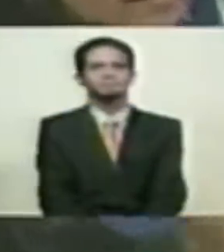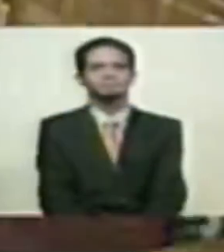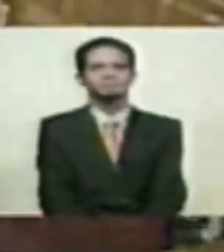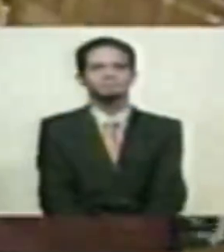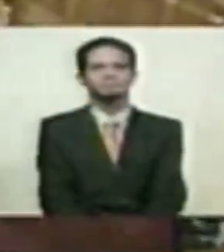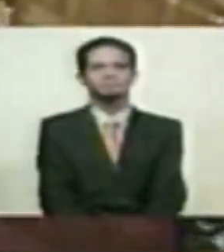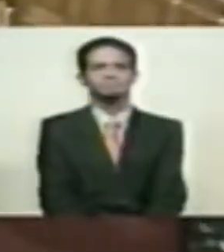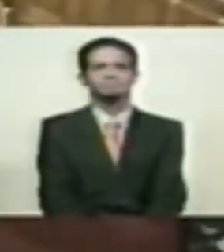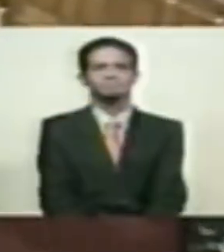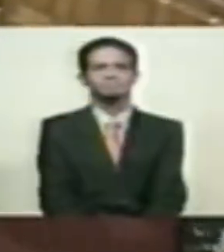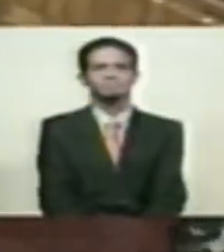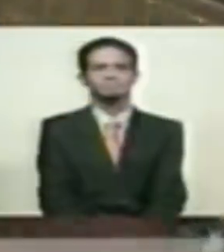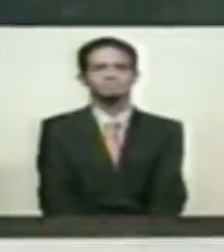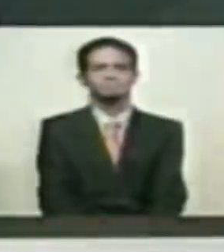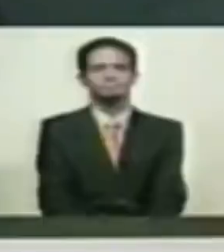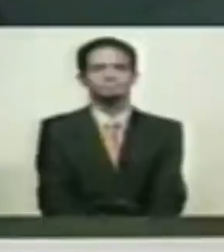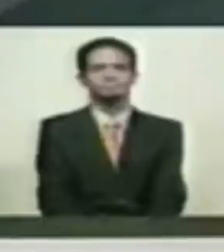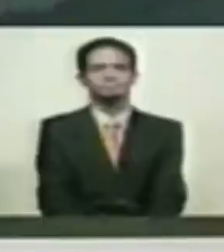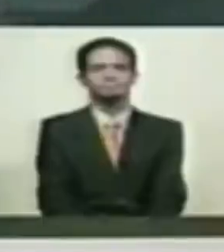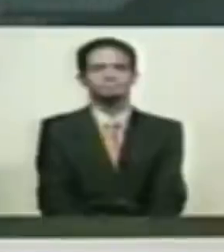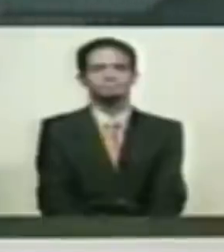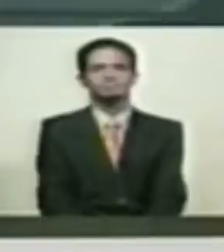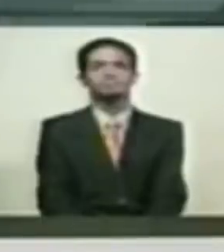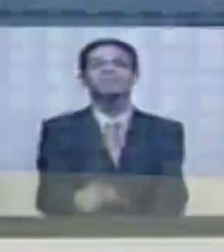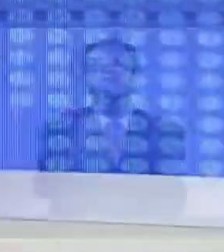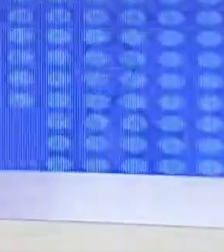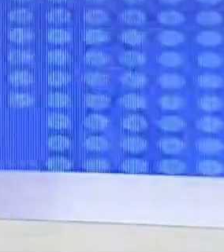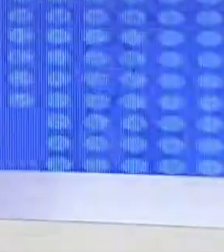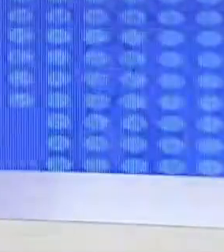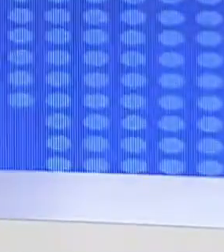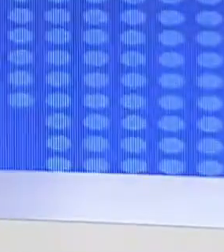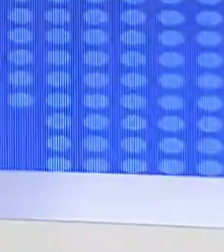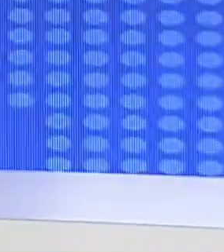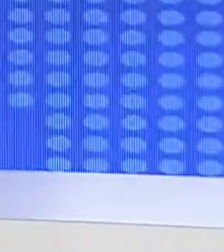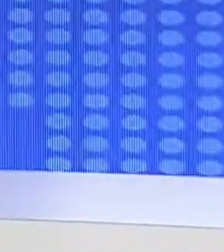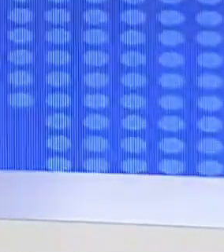Lo que ocurre en este momento en el Palacio Federal. Bien, fueron declaraciones.